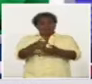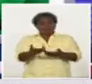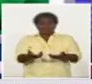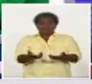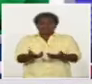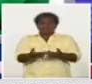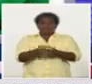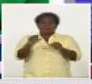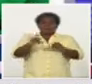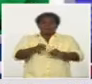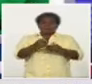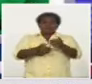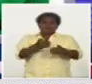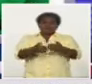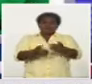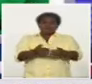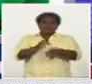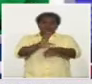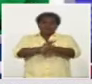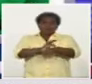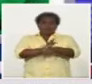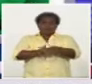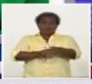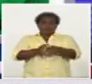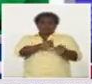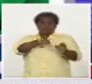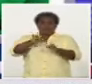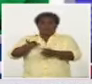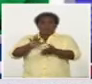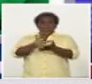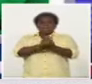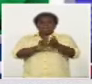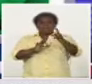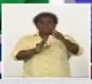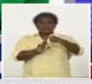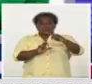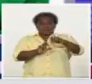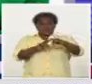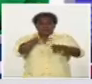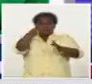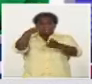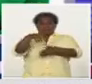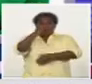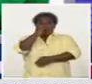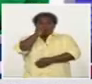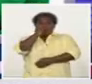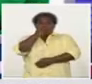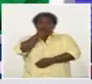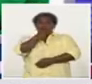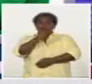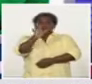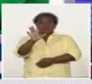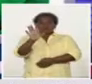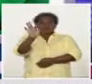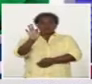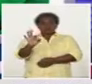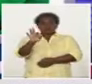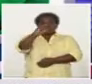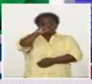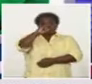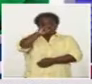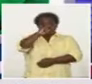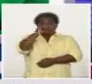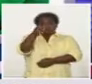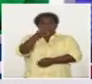mal el pronóstico. En la provincia de Matanzas fallece un paciente joven, 58 años de edad, del municipio Pedro